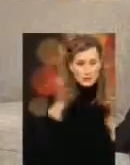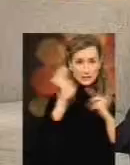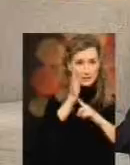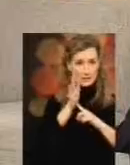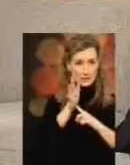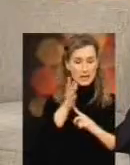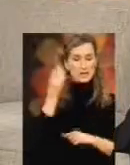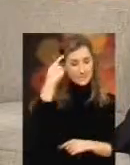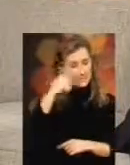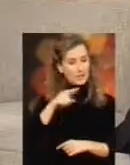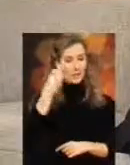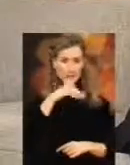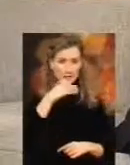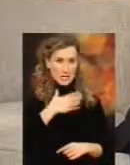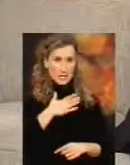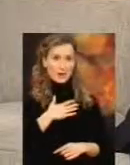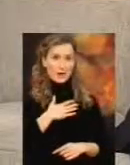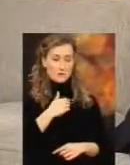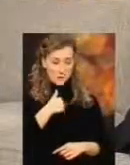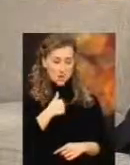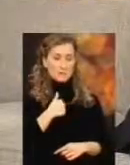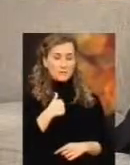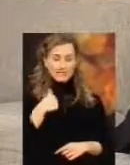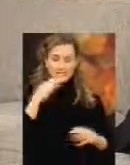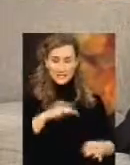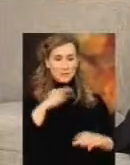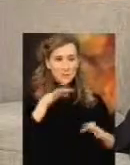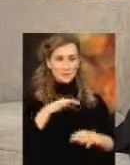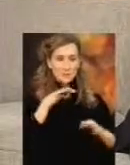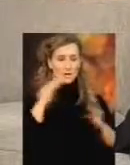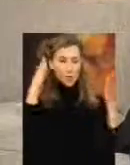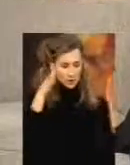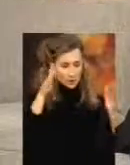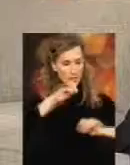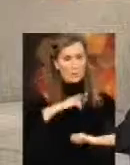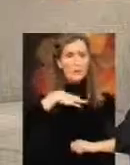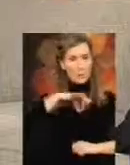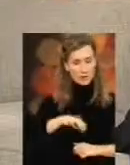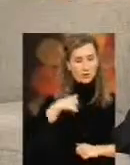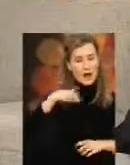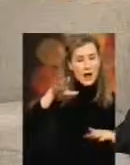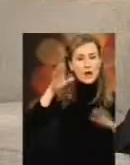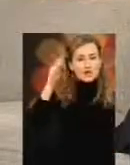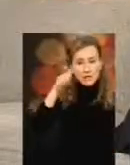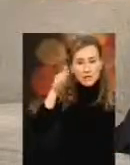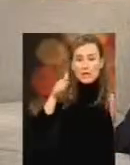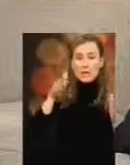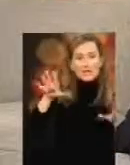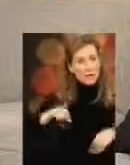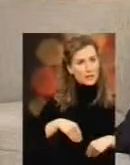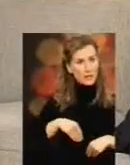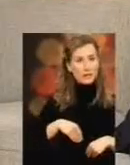que su presidente está y estará siempre dispuesto a recibir consejos, a